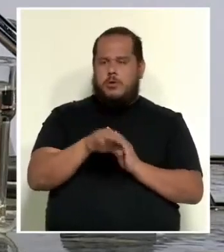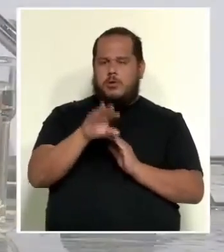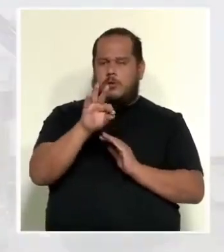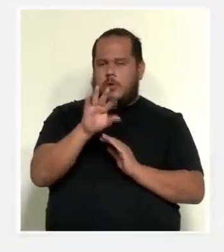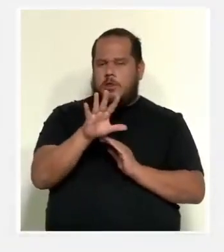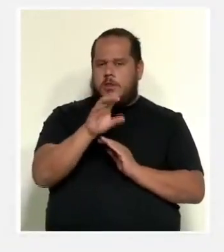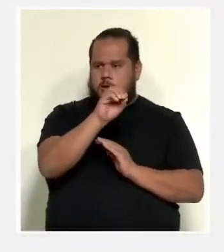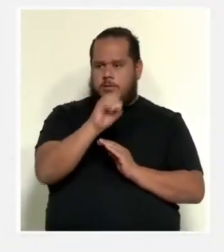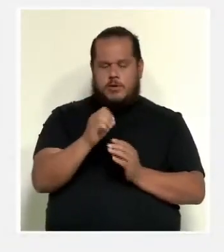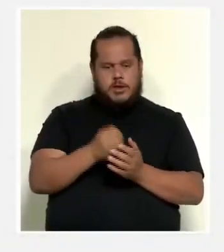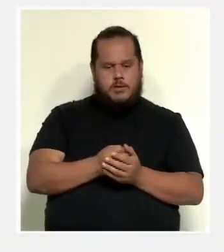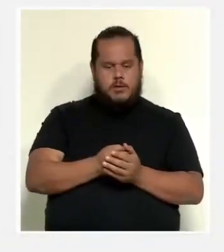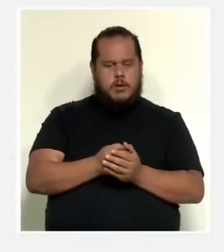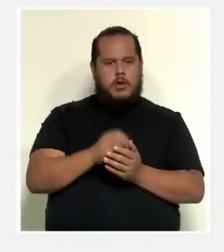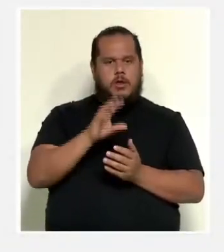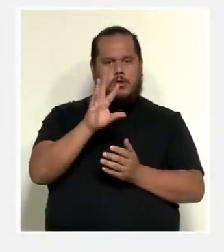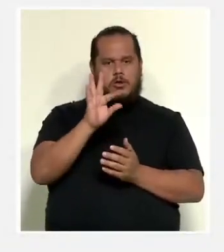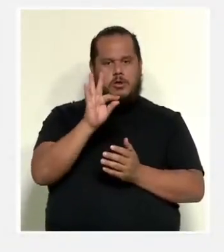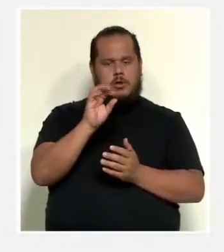95%,